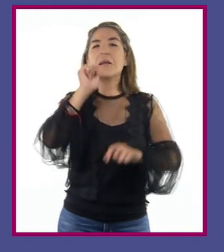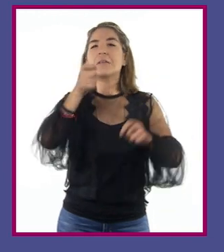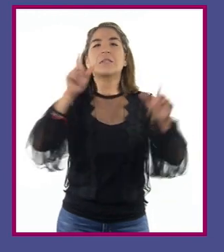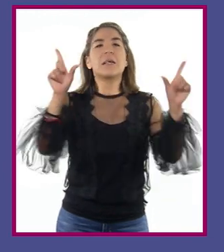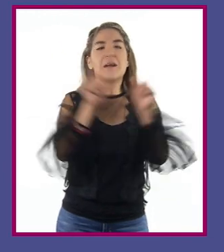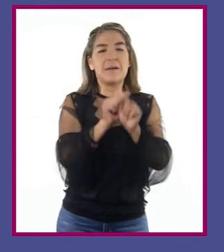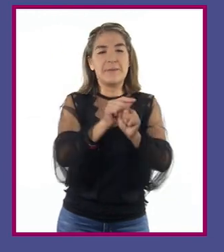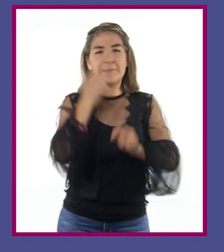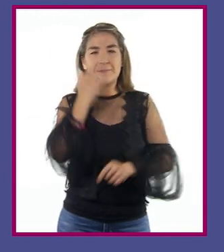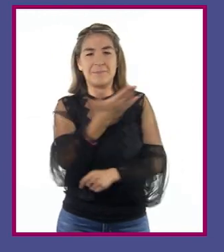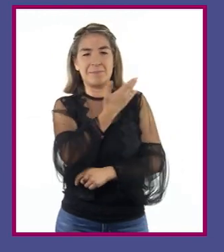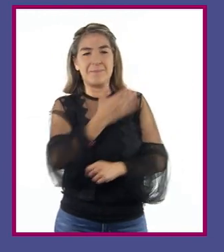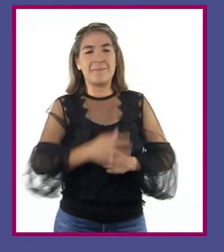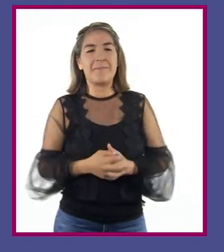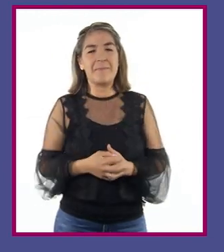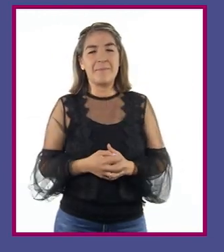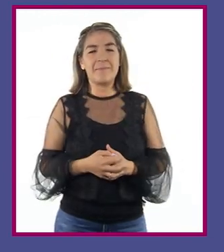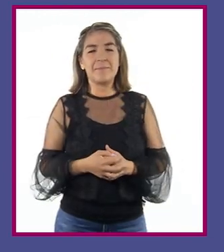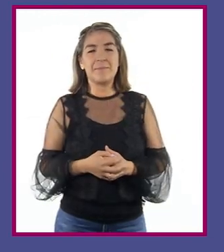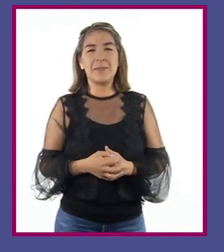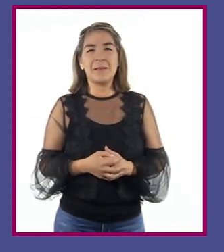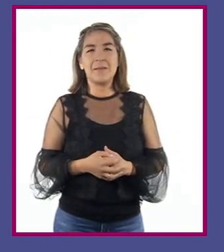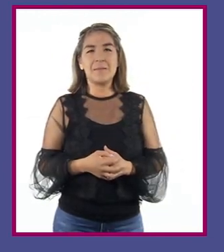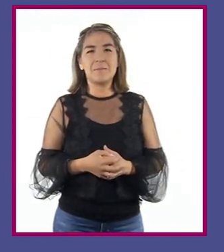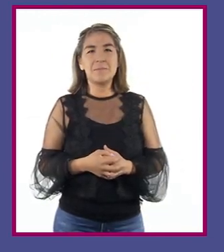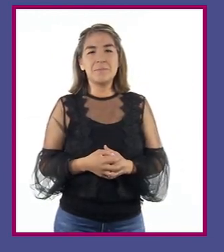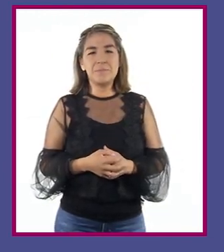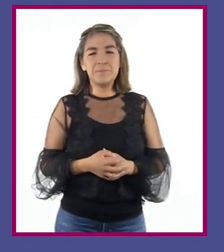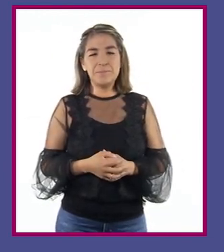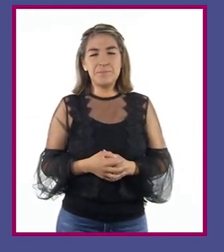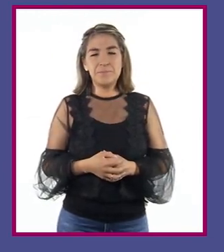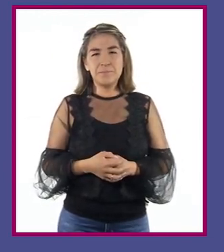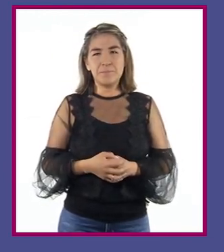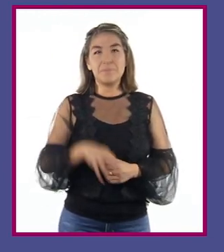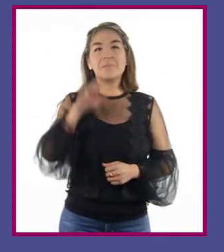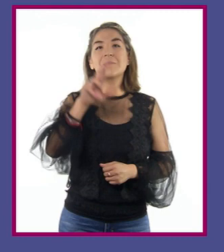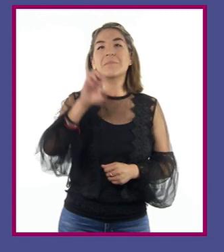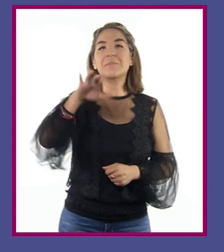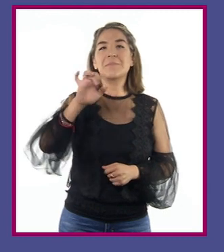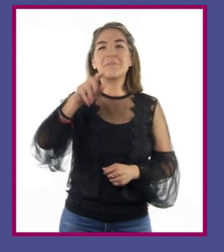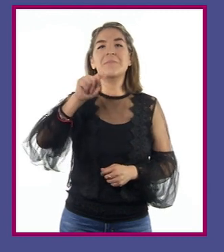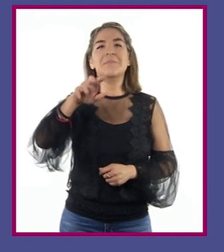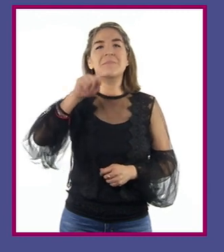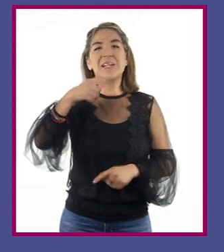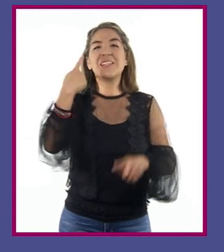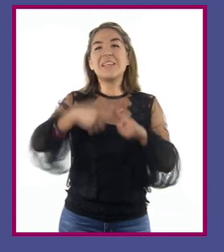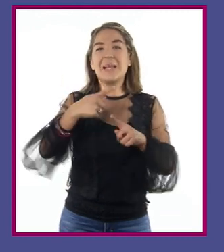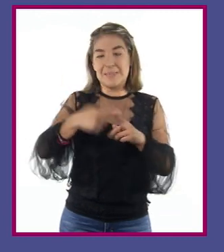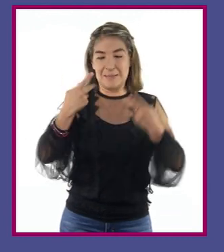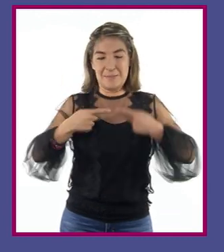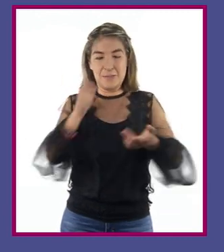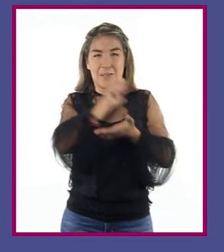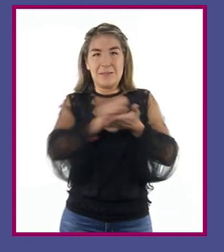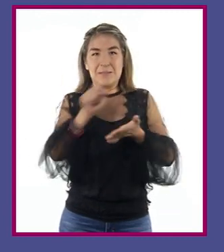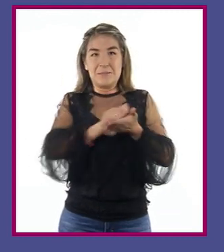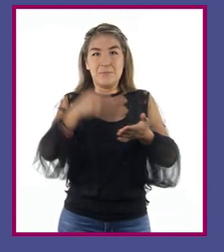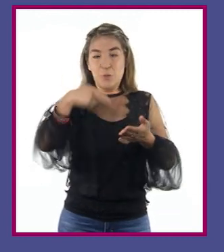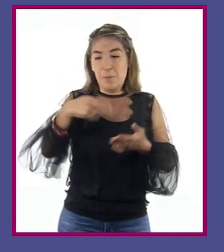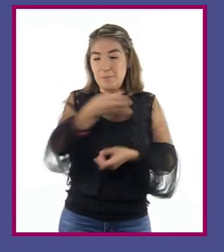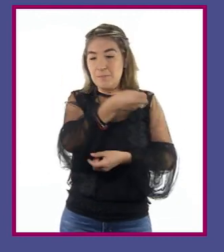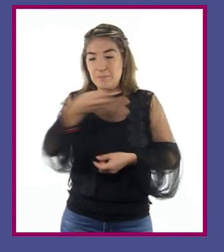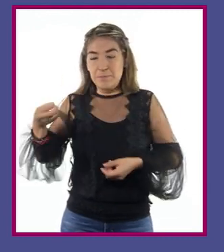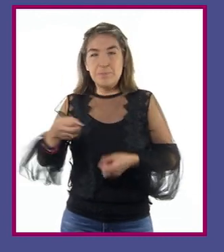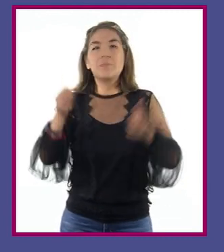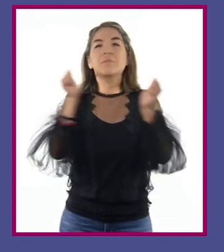a quien corresponda. El nombre completo del remitente, es decir, quien escribe la carta, con la abreviatura